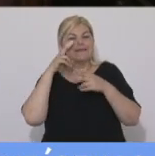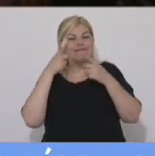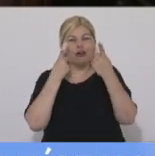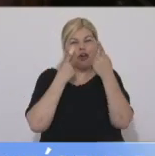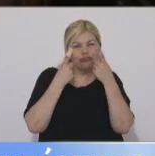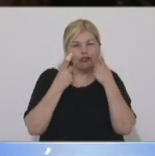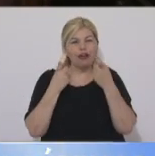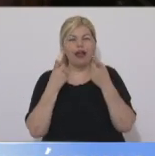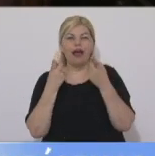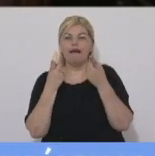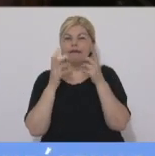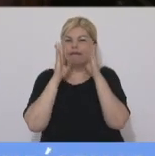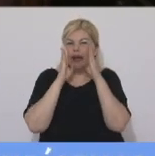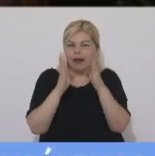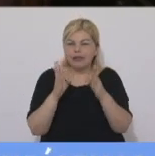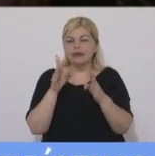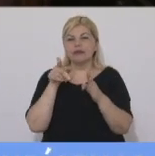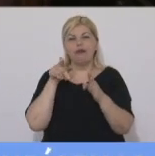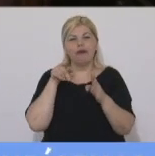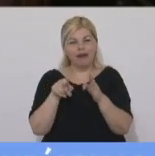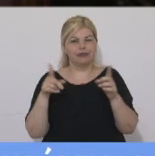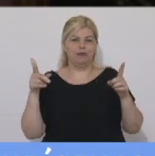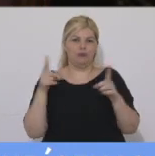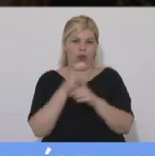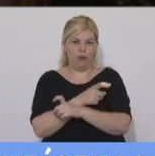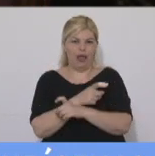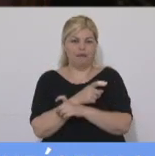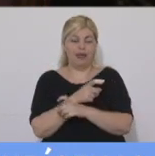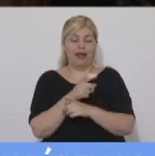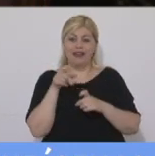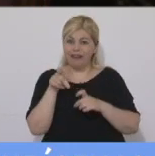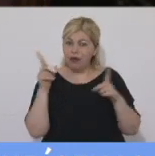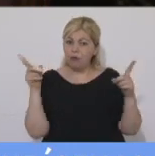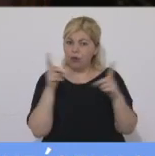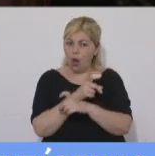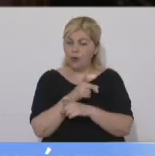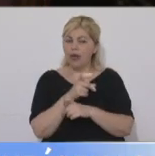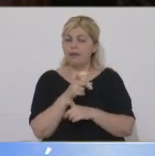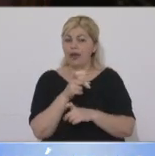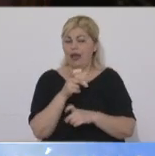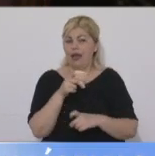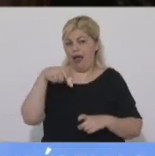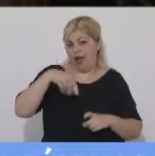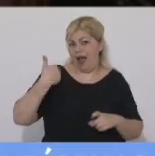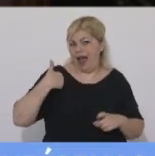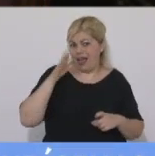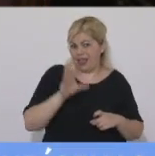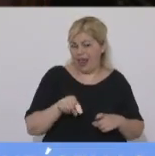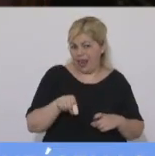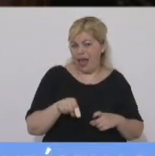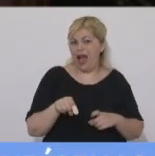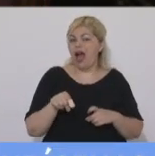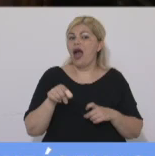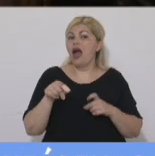de esta problemática que abarca en este país, de acuerdo al censo del año